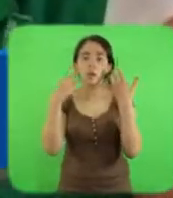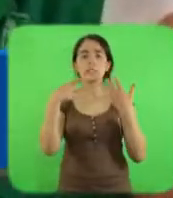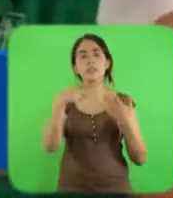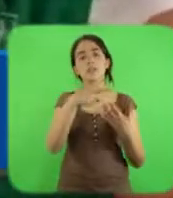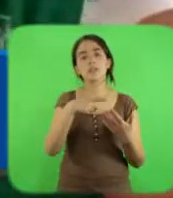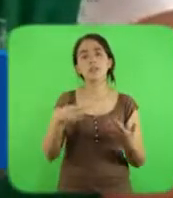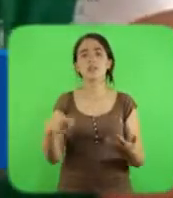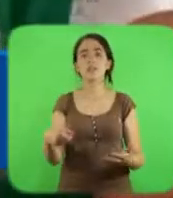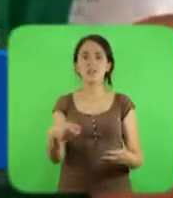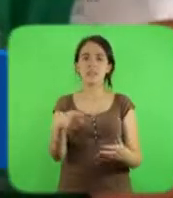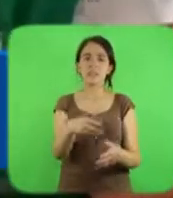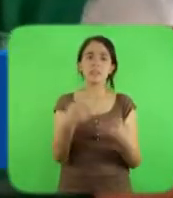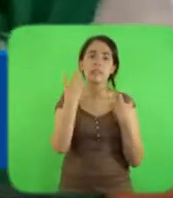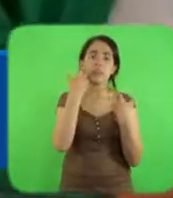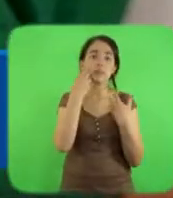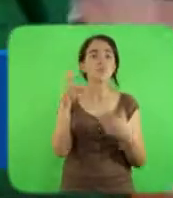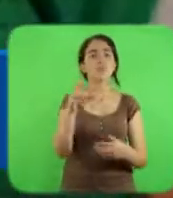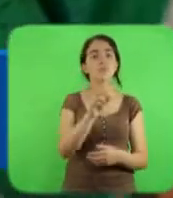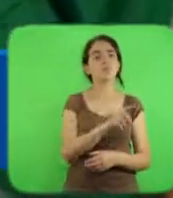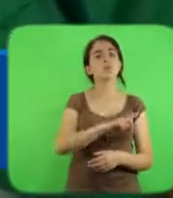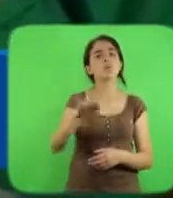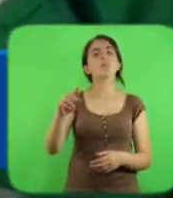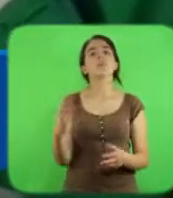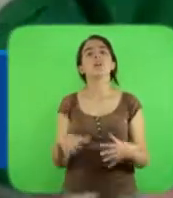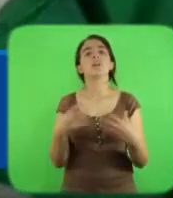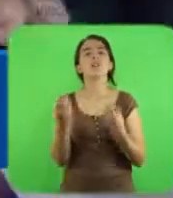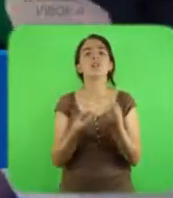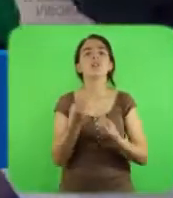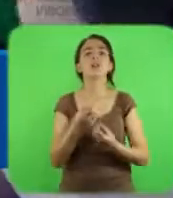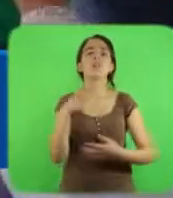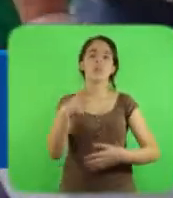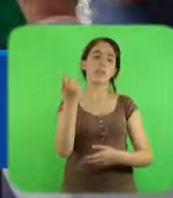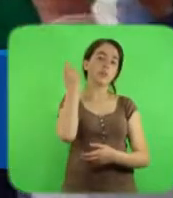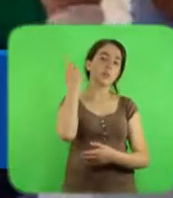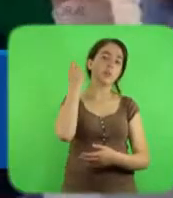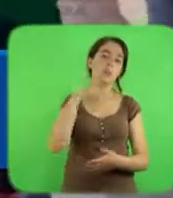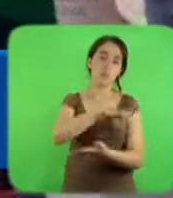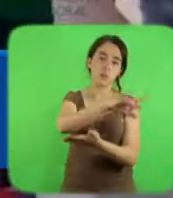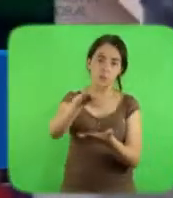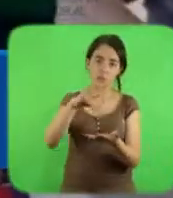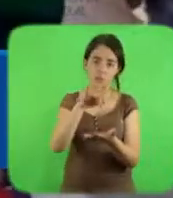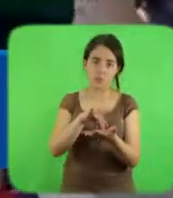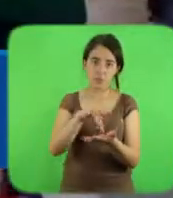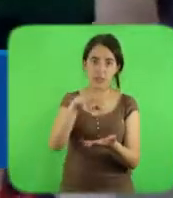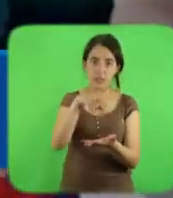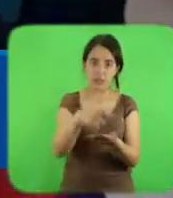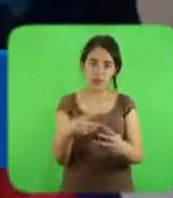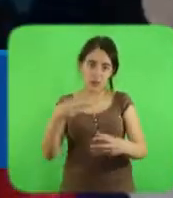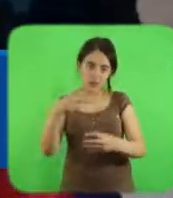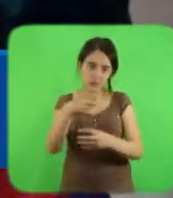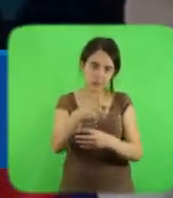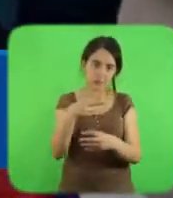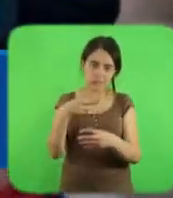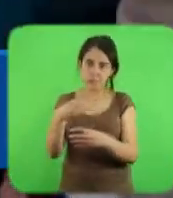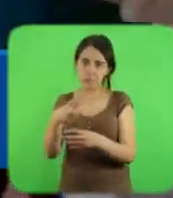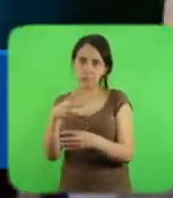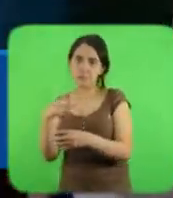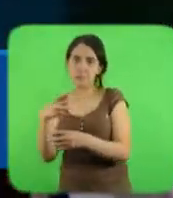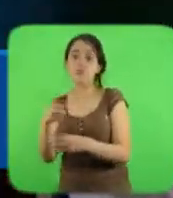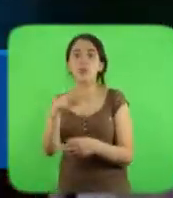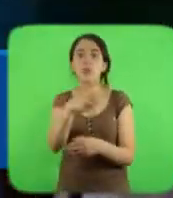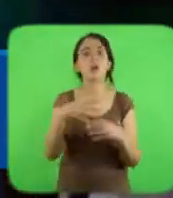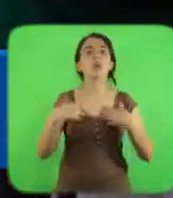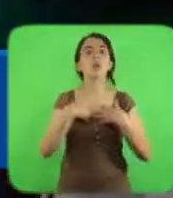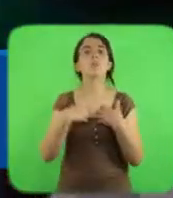las enfermedades que se transmiten de los animales a los seres humanos, se llevó a cabo en el parque principal una jornada gratuita de